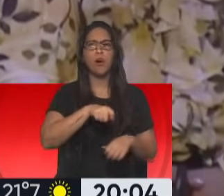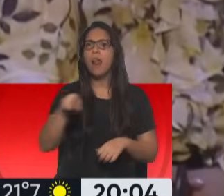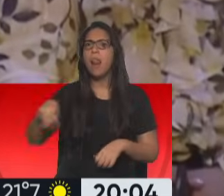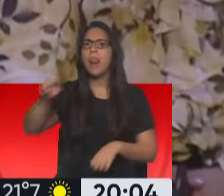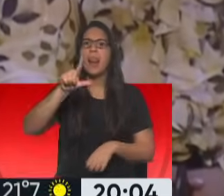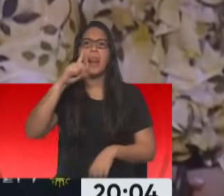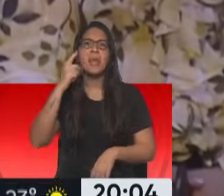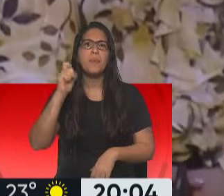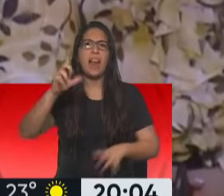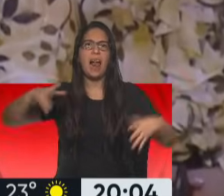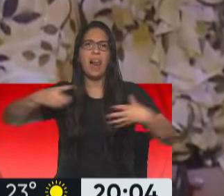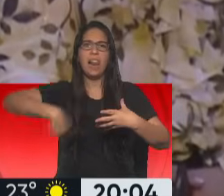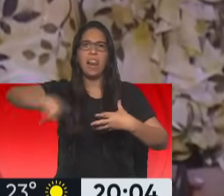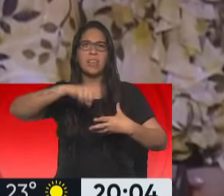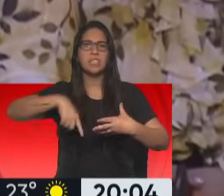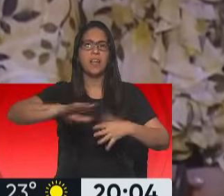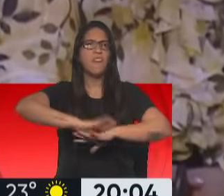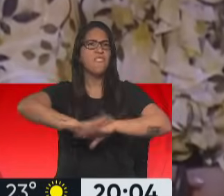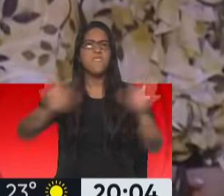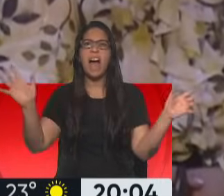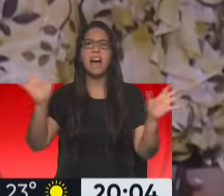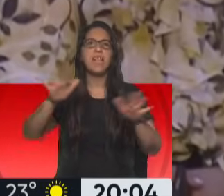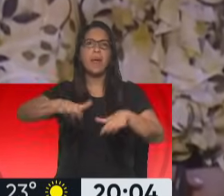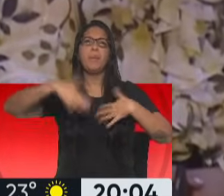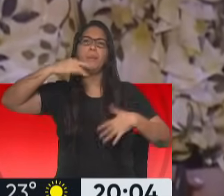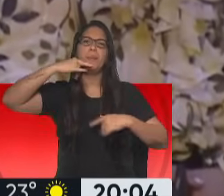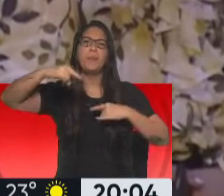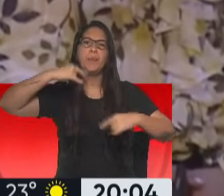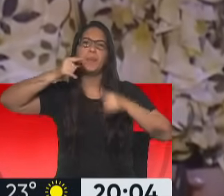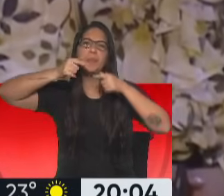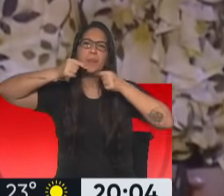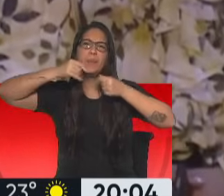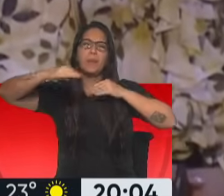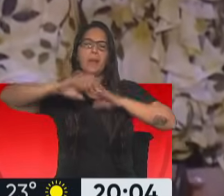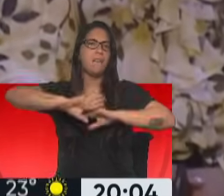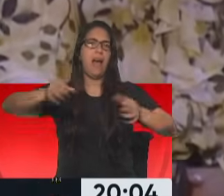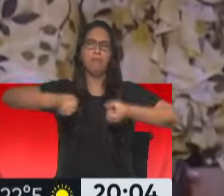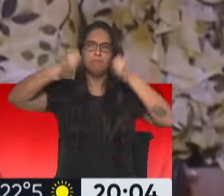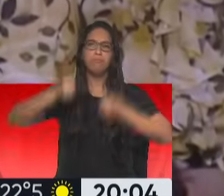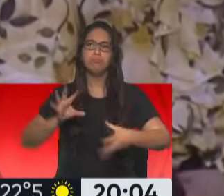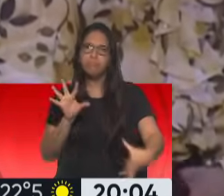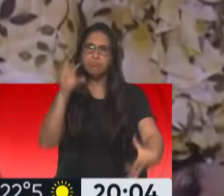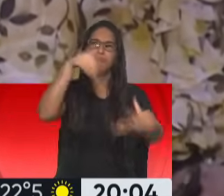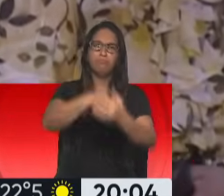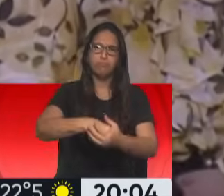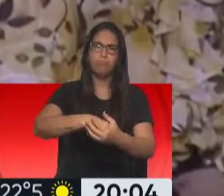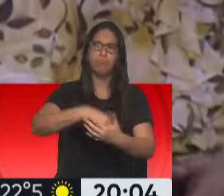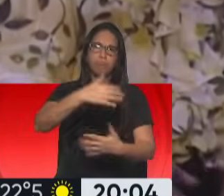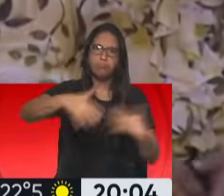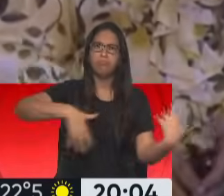liberales para que dejáramos de silbar en la tribuna y nos pusiéramos los pantalones para entrar al campo de